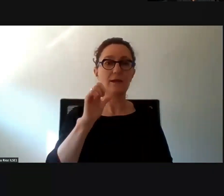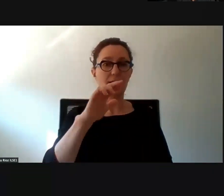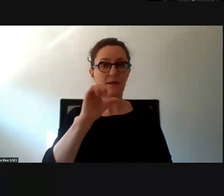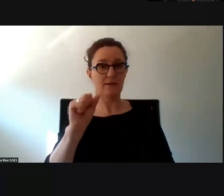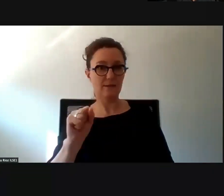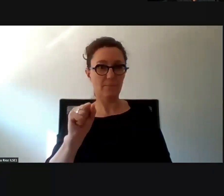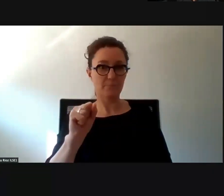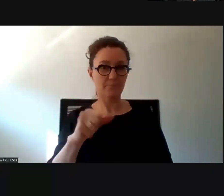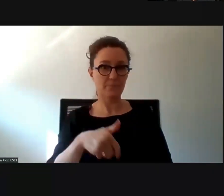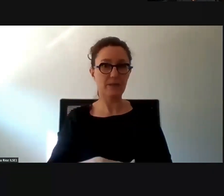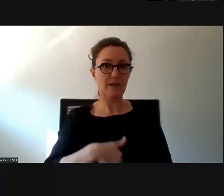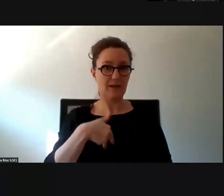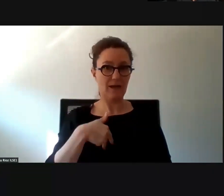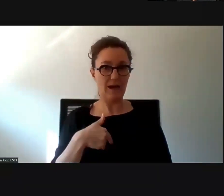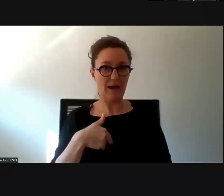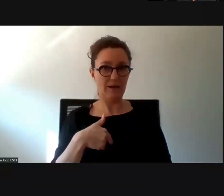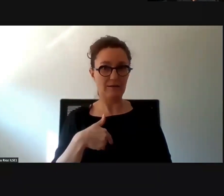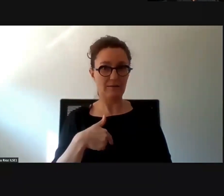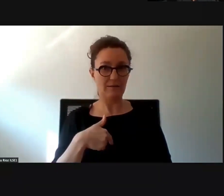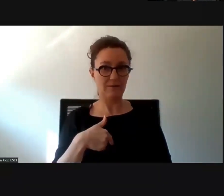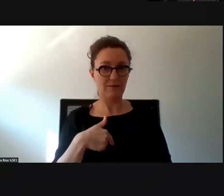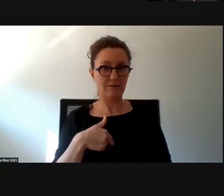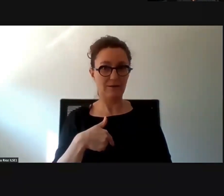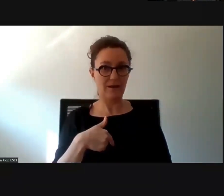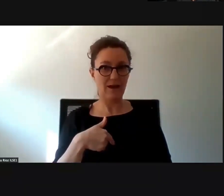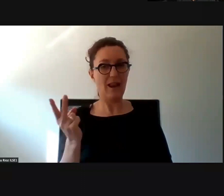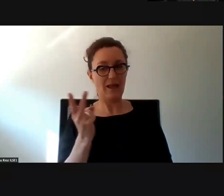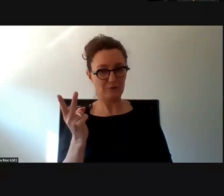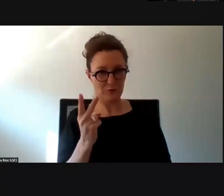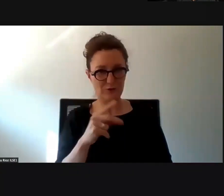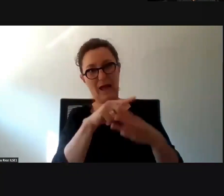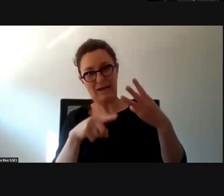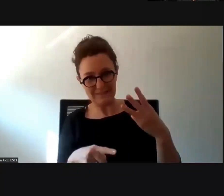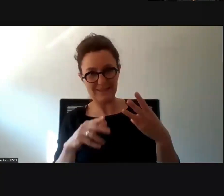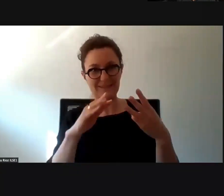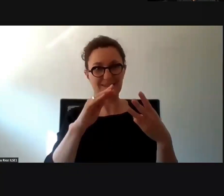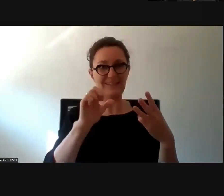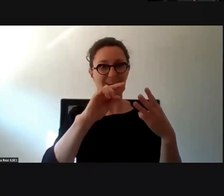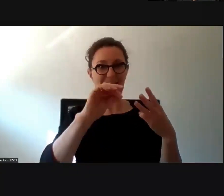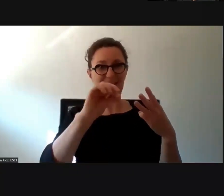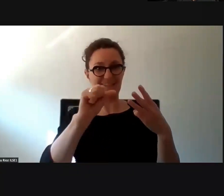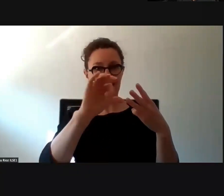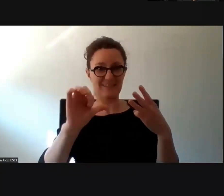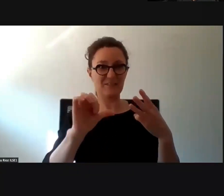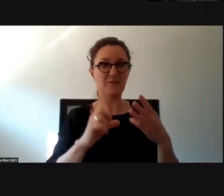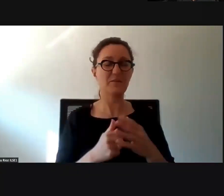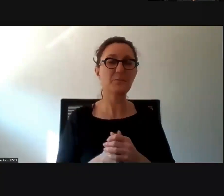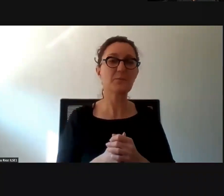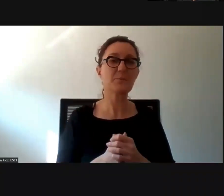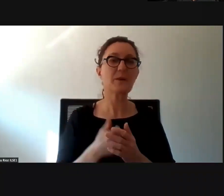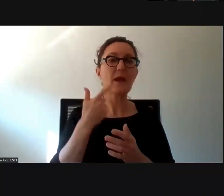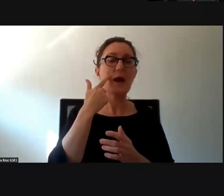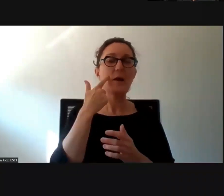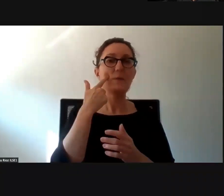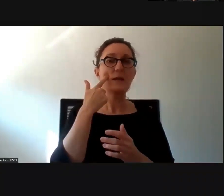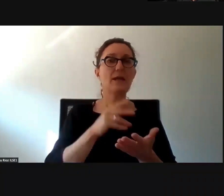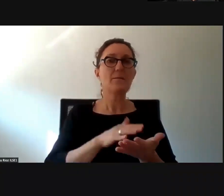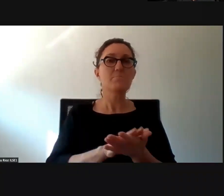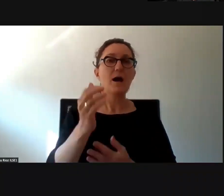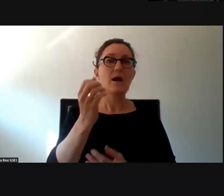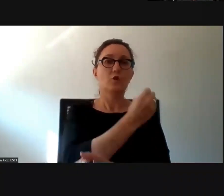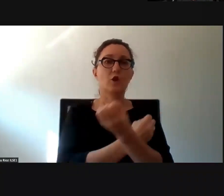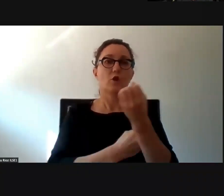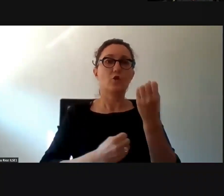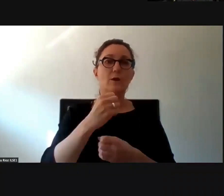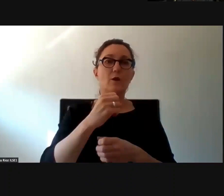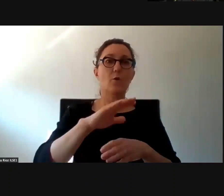a las dos Teresas que desde el principio estáis acompañando. Vamos a ver, el argumento económico no creo que tenga ningún impacto para transformar la